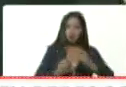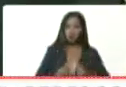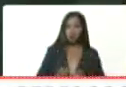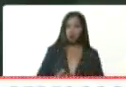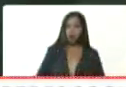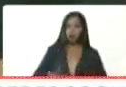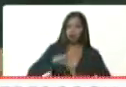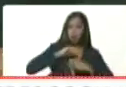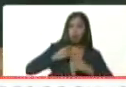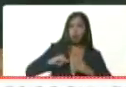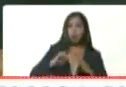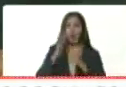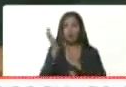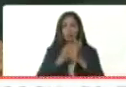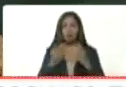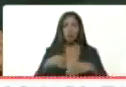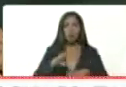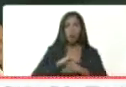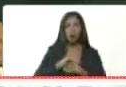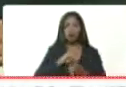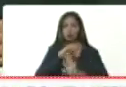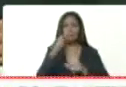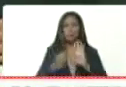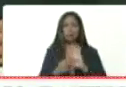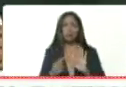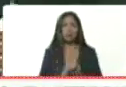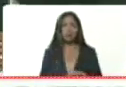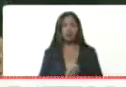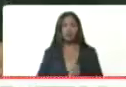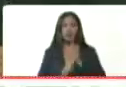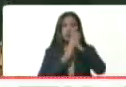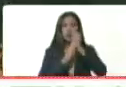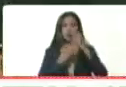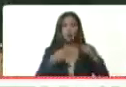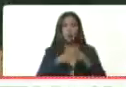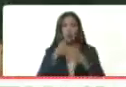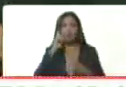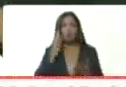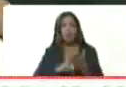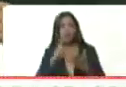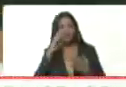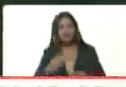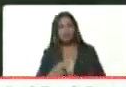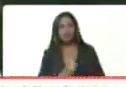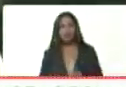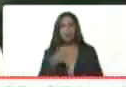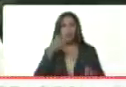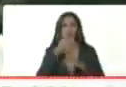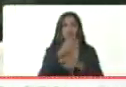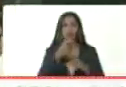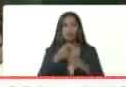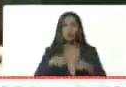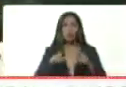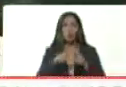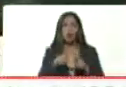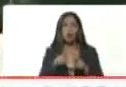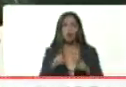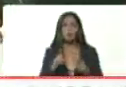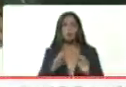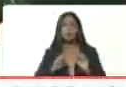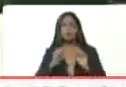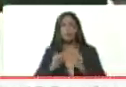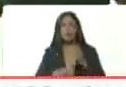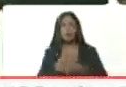cristo redentor consulta como su persa como su verdad vamos entonces directamente hasta el set para seguir